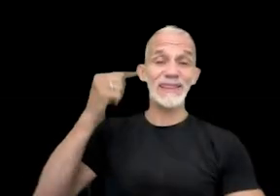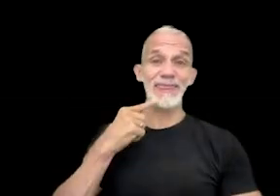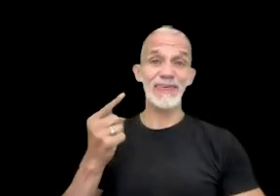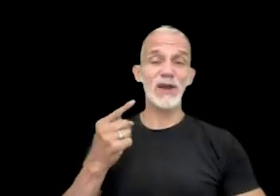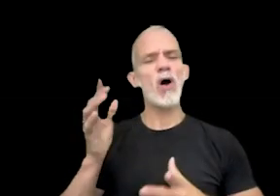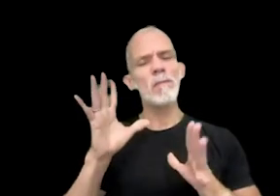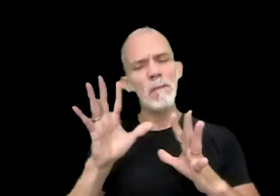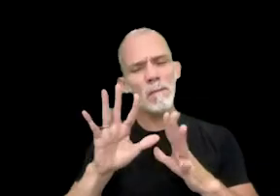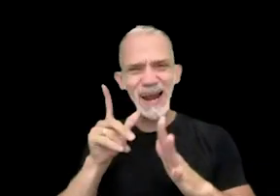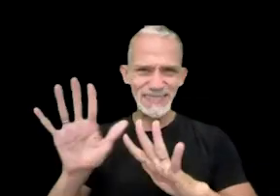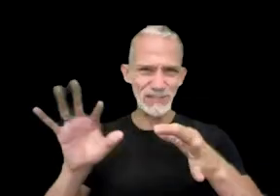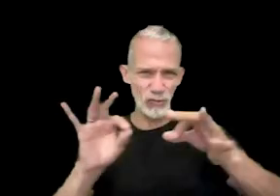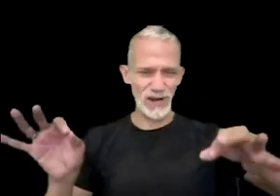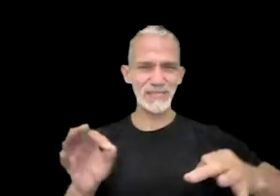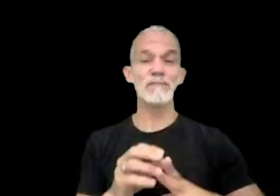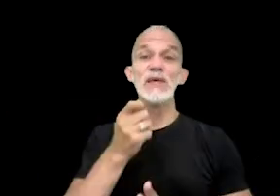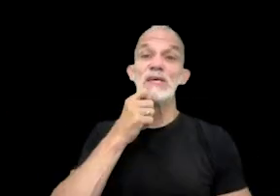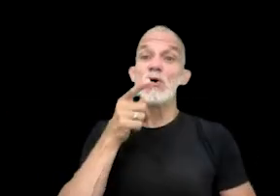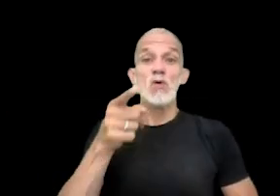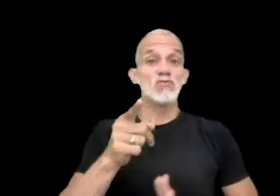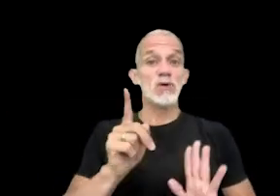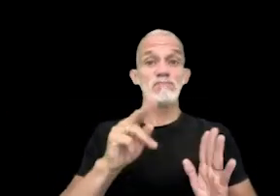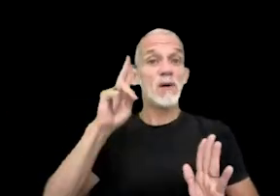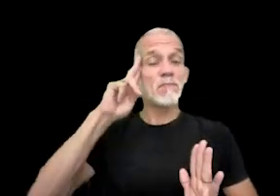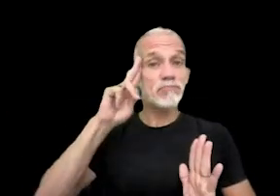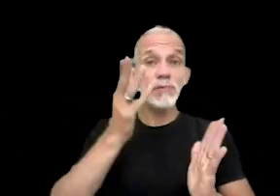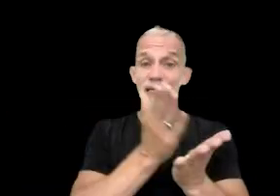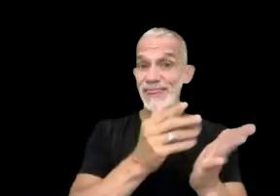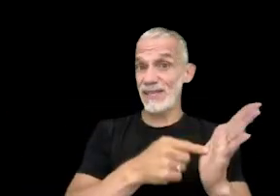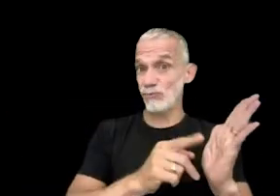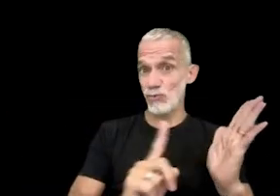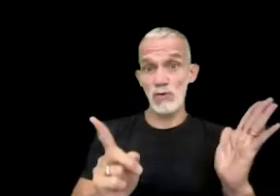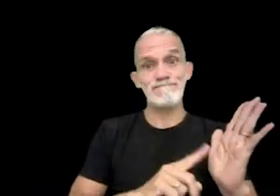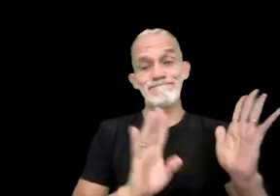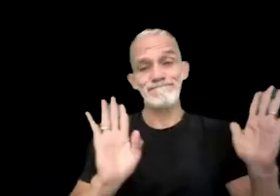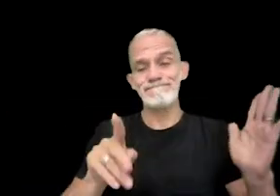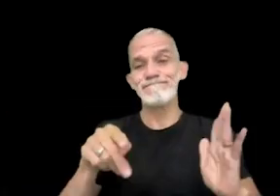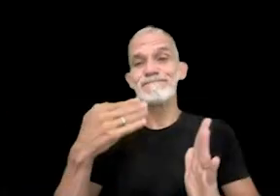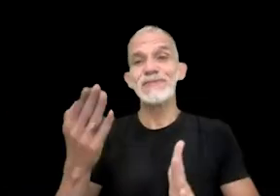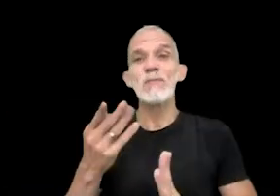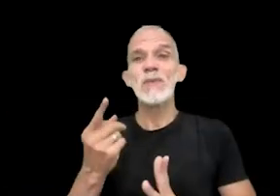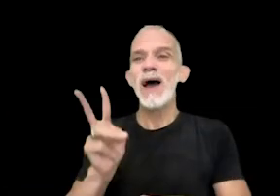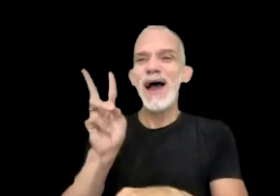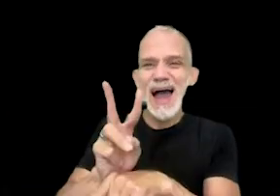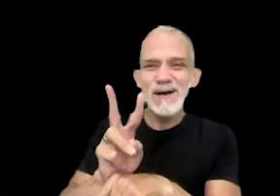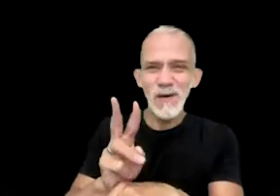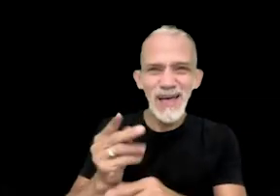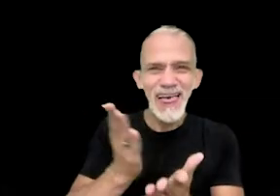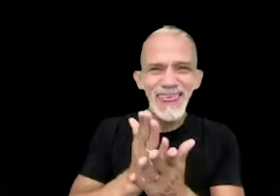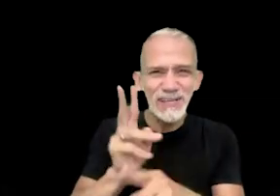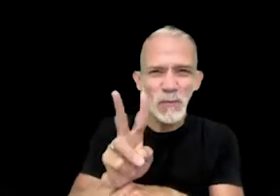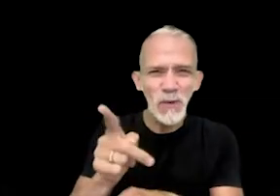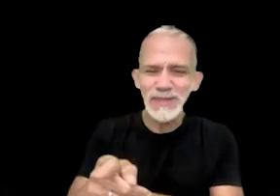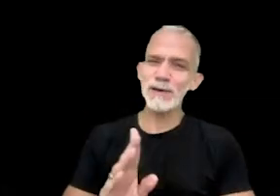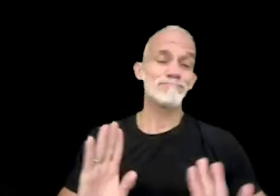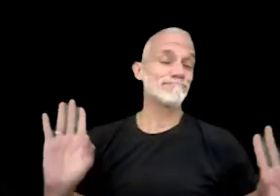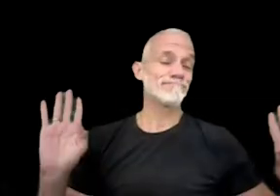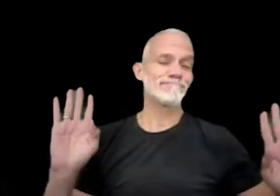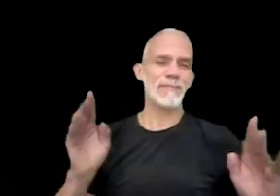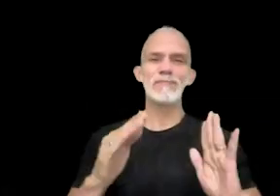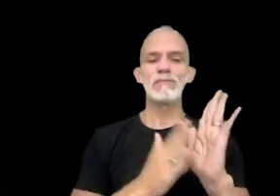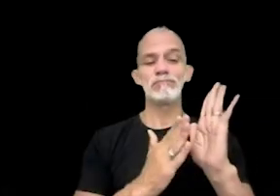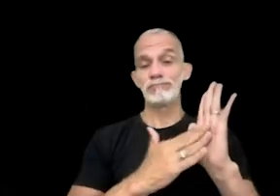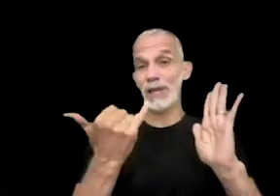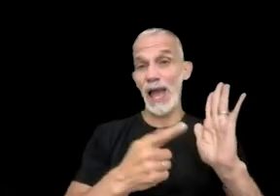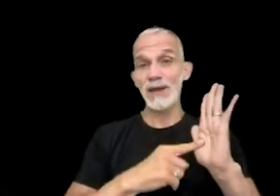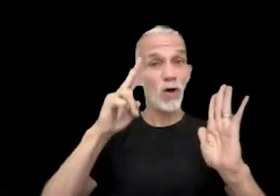así como, si usted no respeta el derecho, no puede luego pretender la protección del derecho. O sea, si yo tengo un marco jurídico y